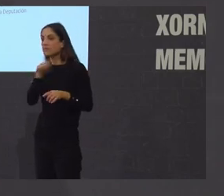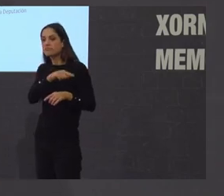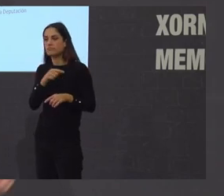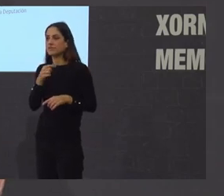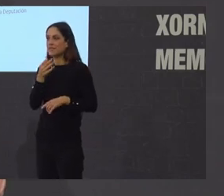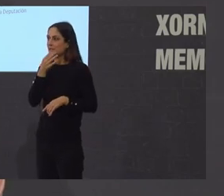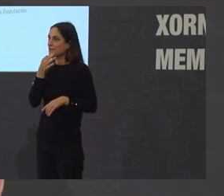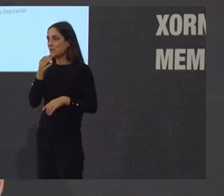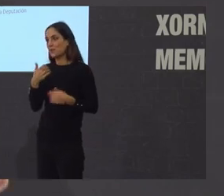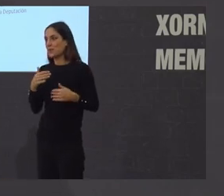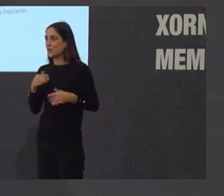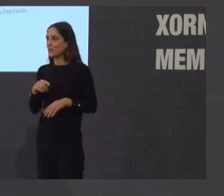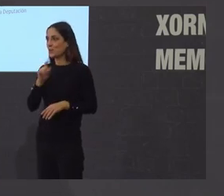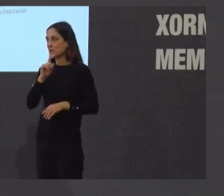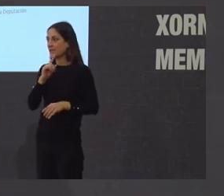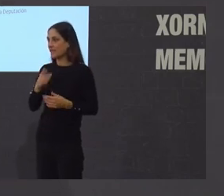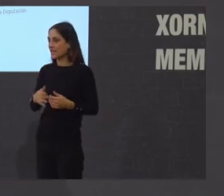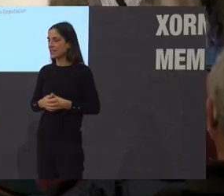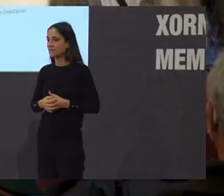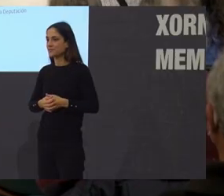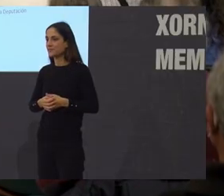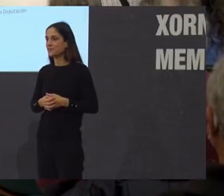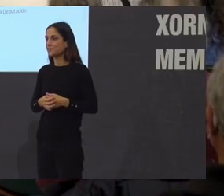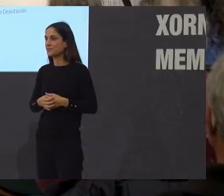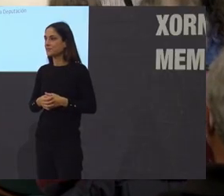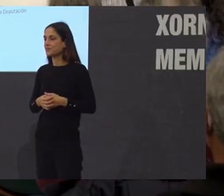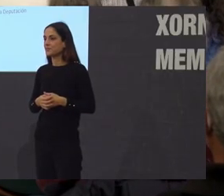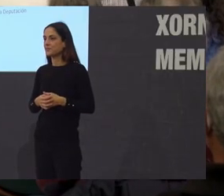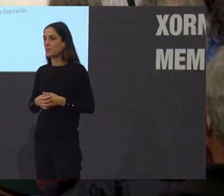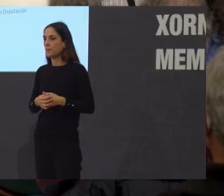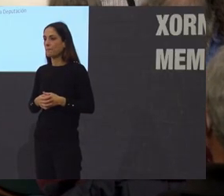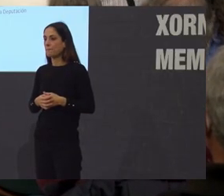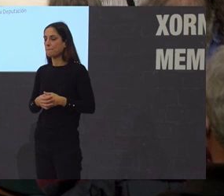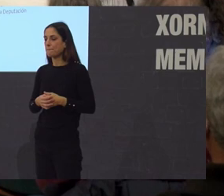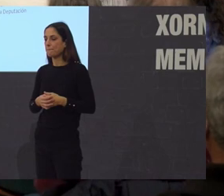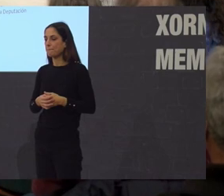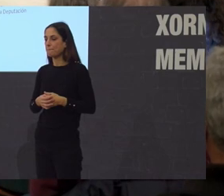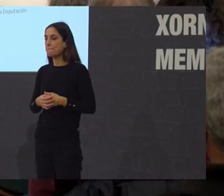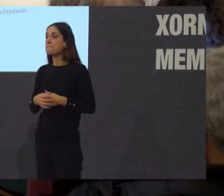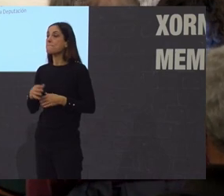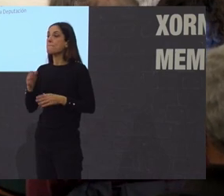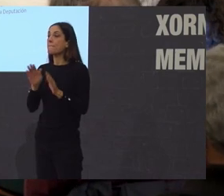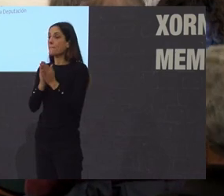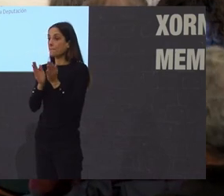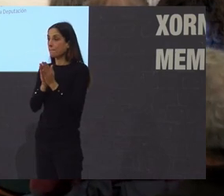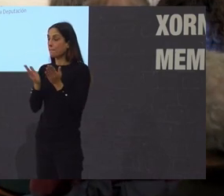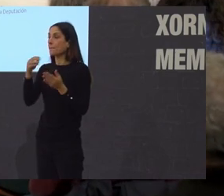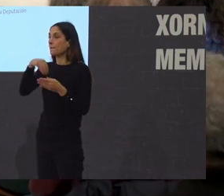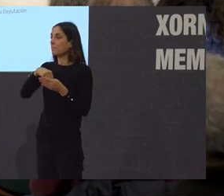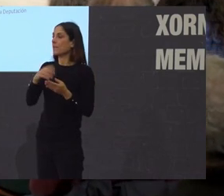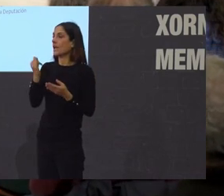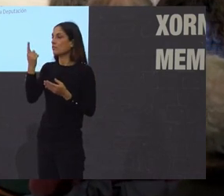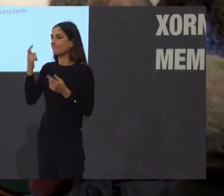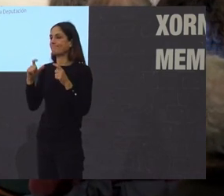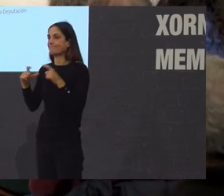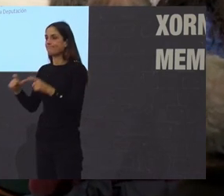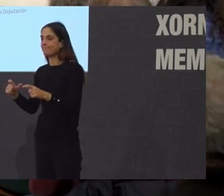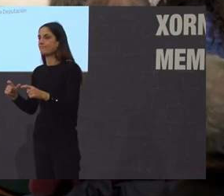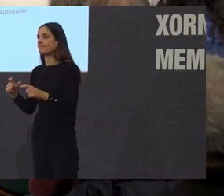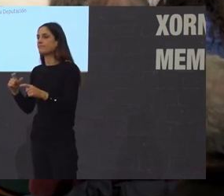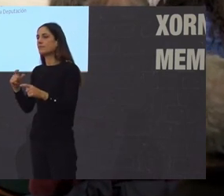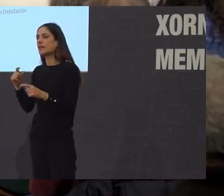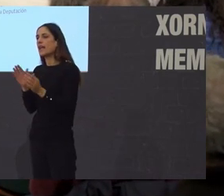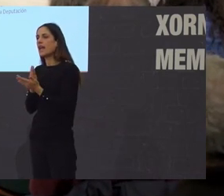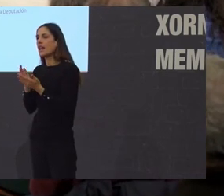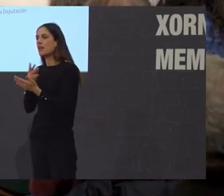un pouco complicado. Sí, aí cito un extracto de un libro de Rafael Chirbes, de La